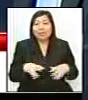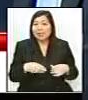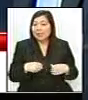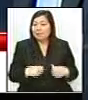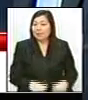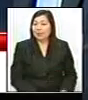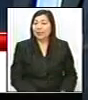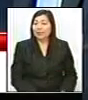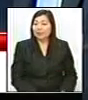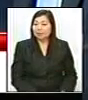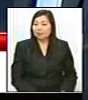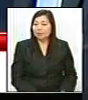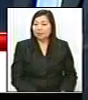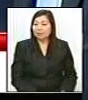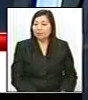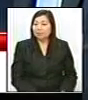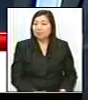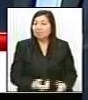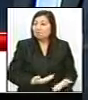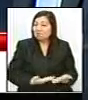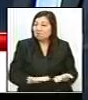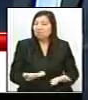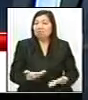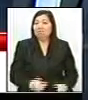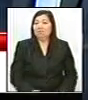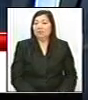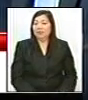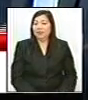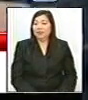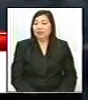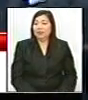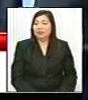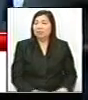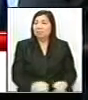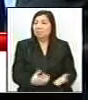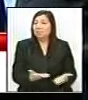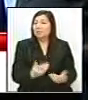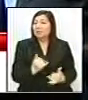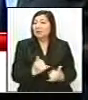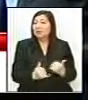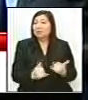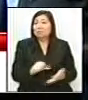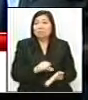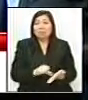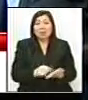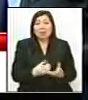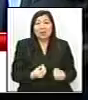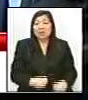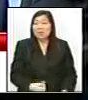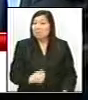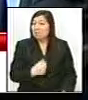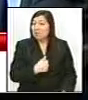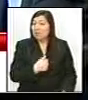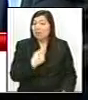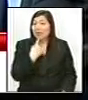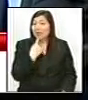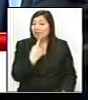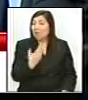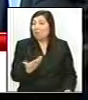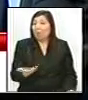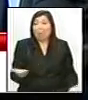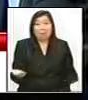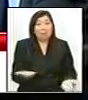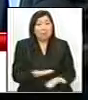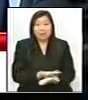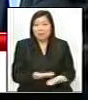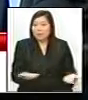¿no? Y negocios comerciales y efectivamente al final, pero de parque industrial, como propiamente dicho, tiene